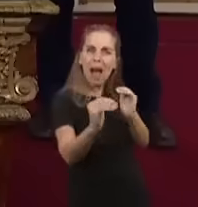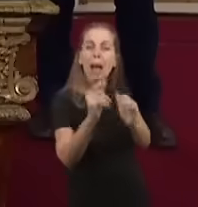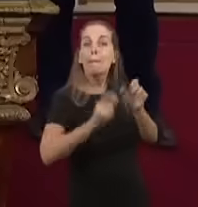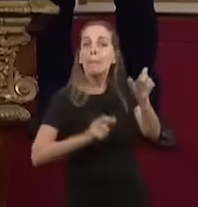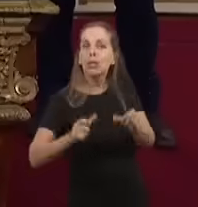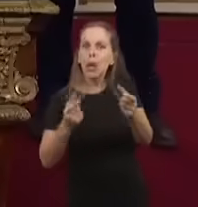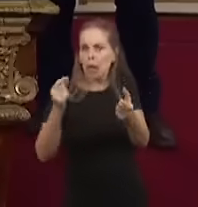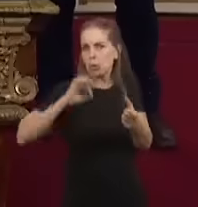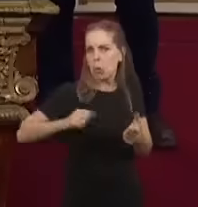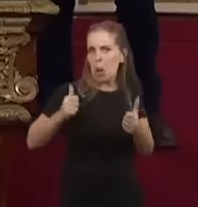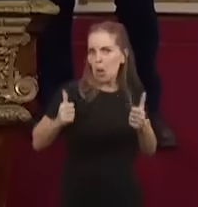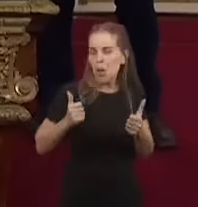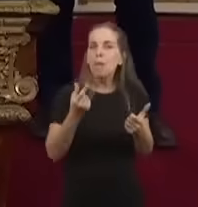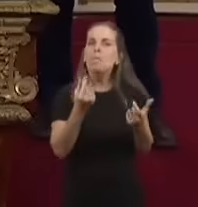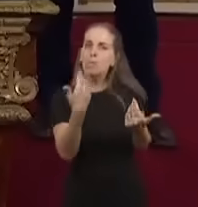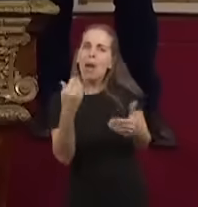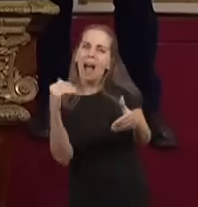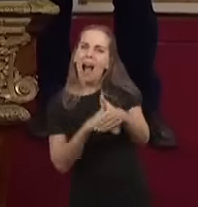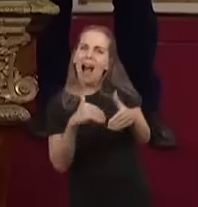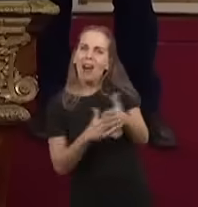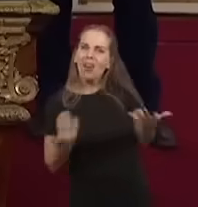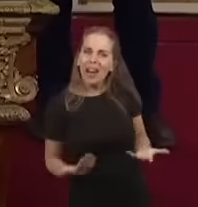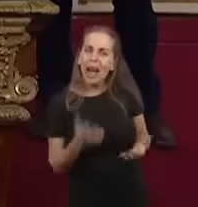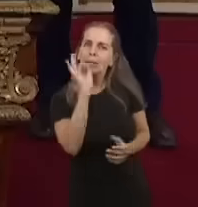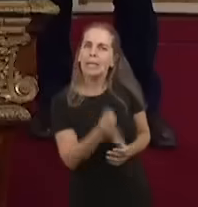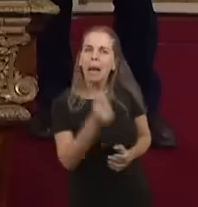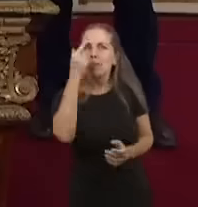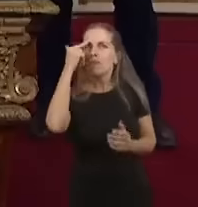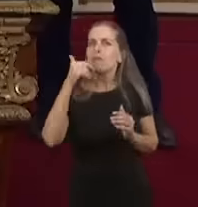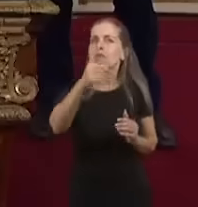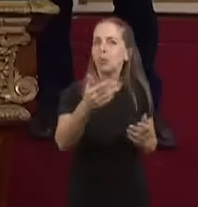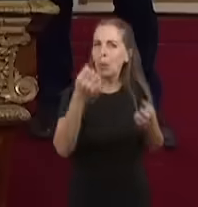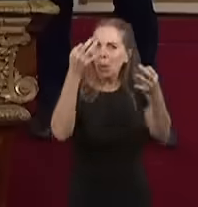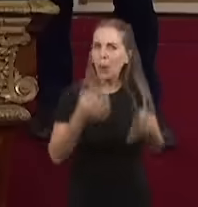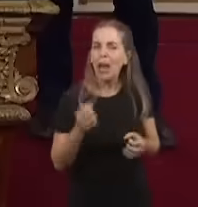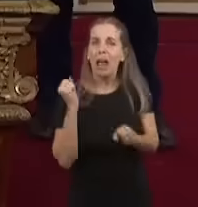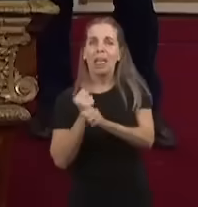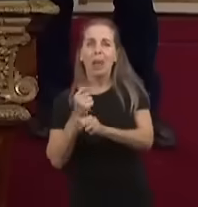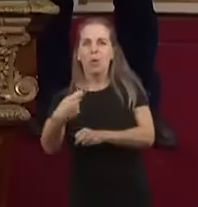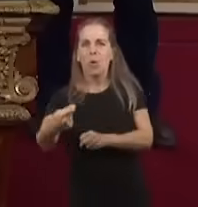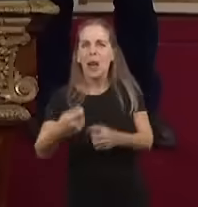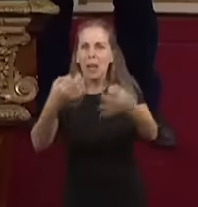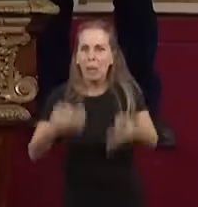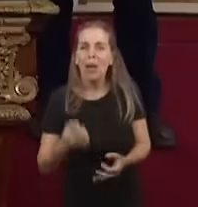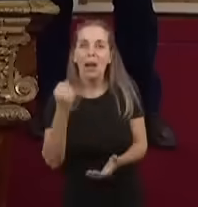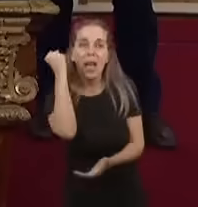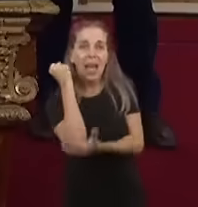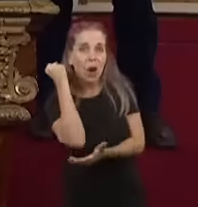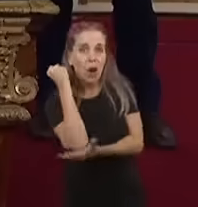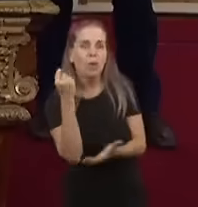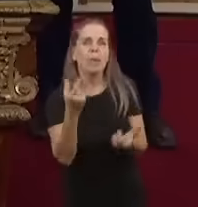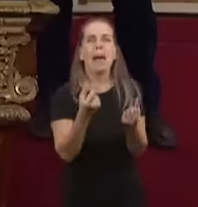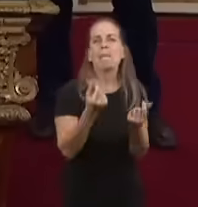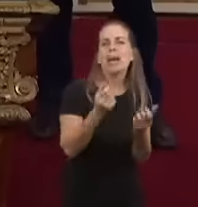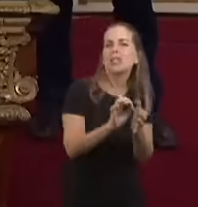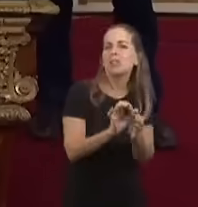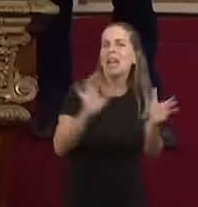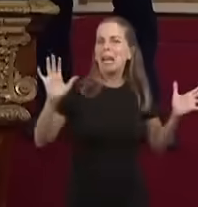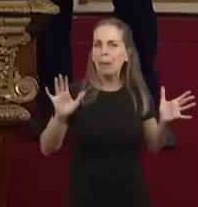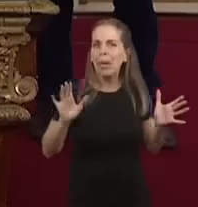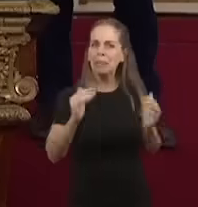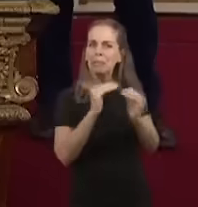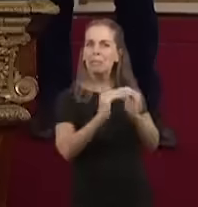vidas porque saben que nadie les quitará el fruto de su trabajo una economía estable con un sistema de precios libres con señales